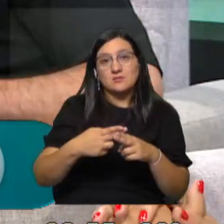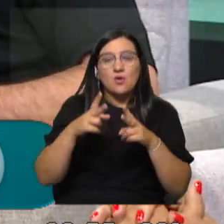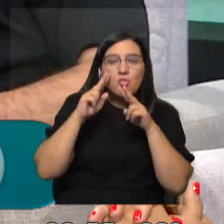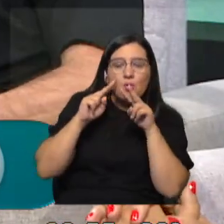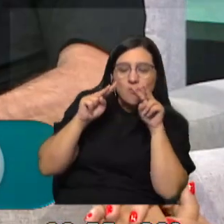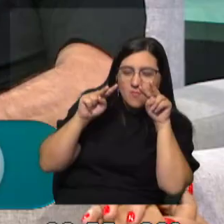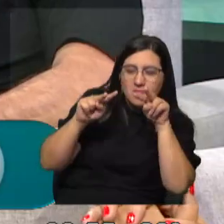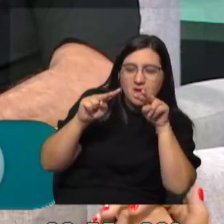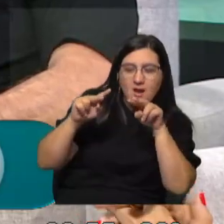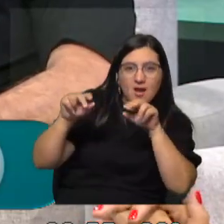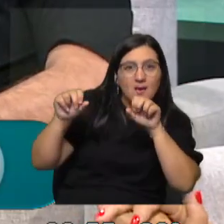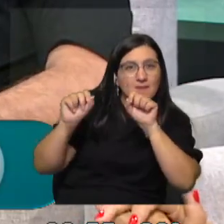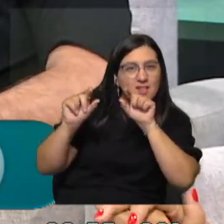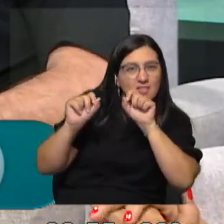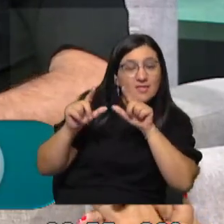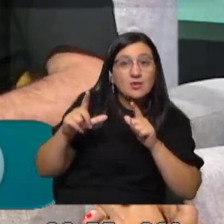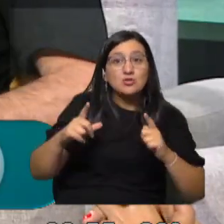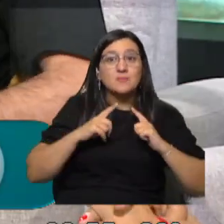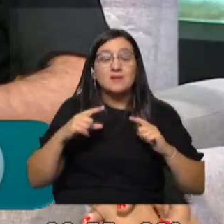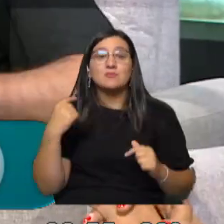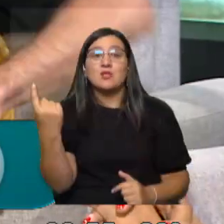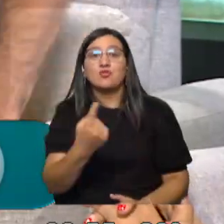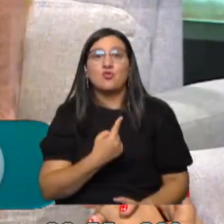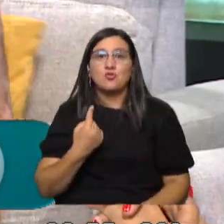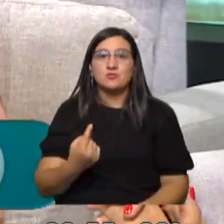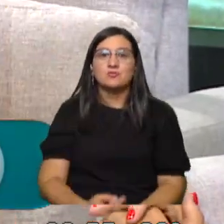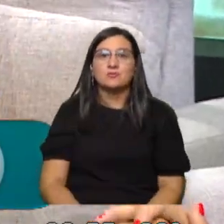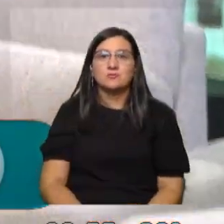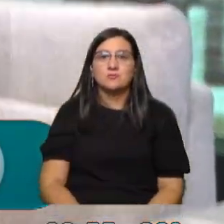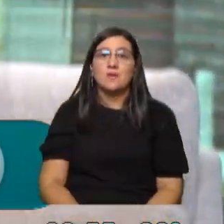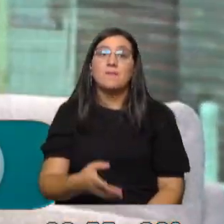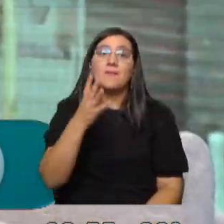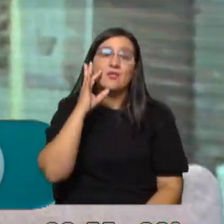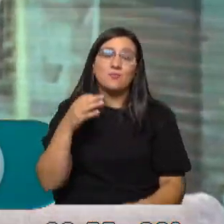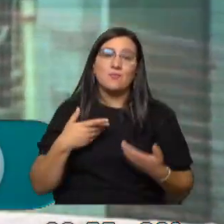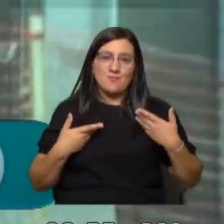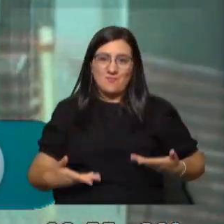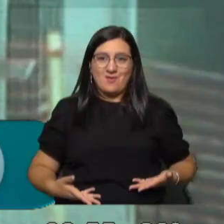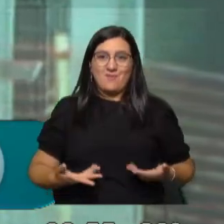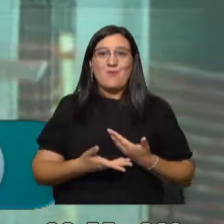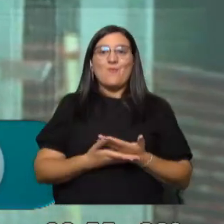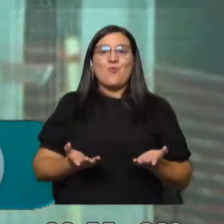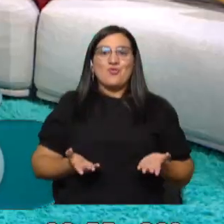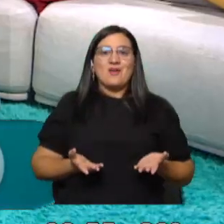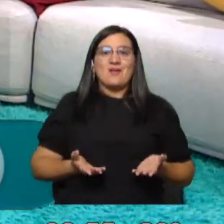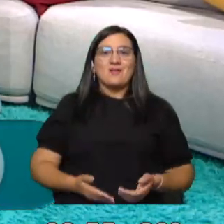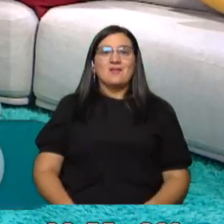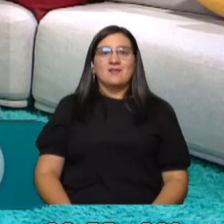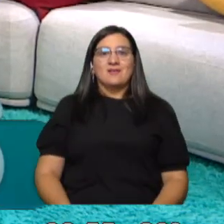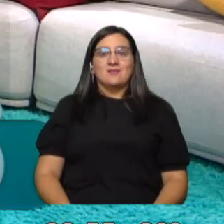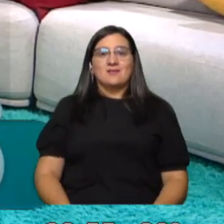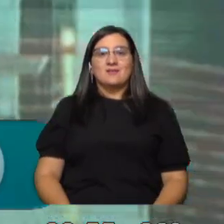la maldad. Acá, los como esperamos bien a todos. No, y esa imagen además, es tremenda. Perdón, me paro para que la vea a cámara.